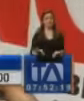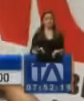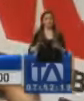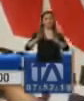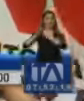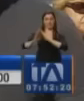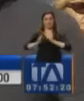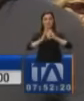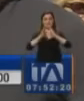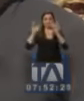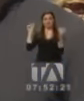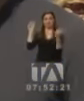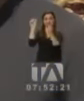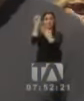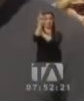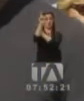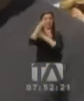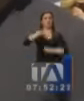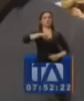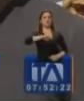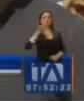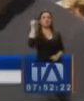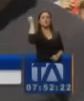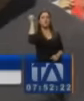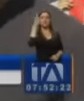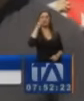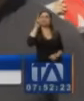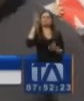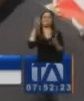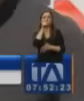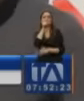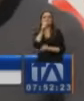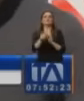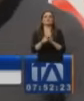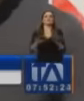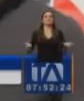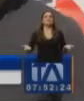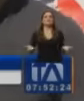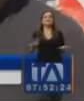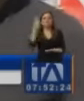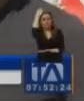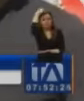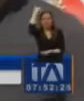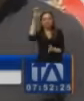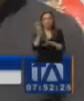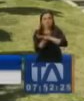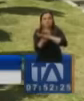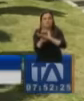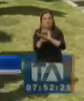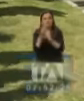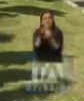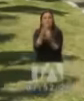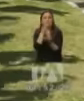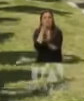por la urbanización. Que se vean vulnerados nuestros derechos a la vista, nuestro derecho a la privacidad y el derecho al buen uso del gasto